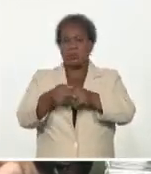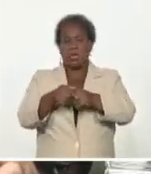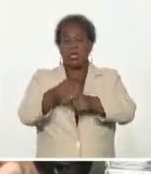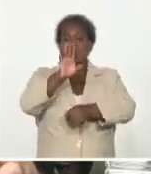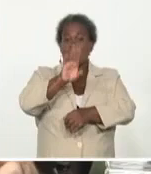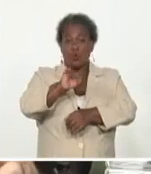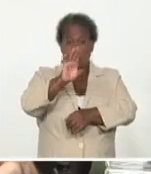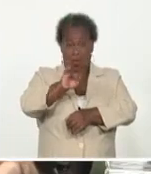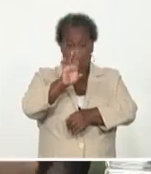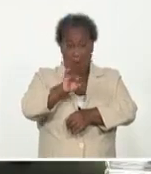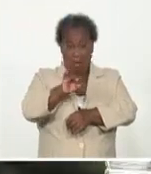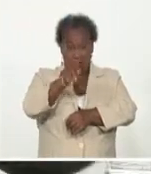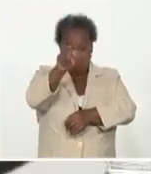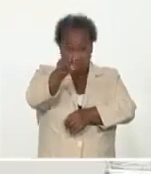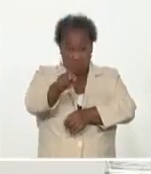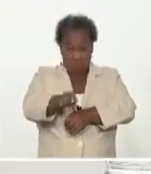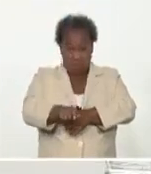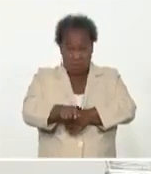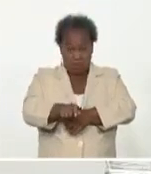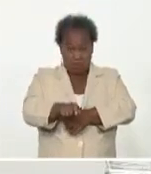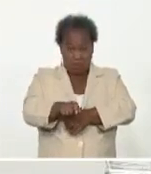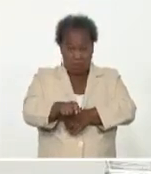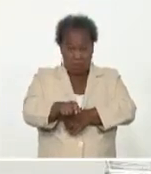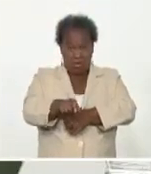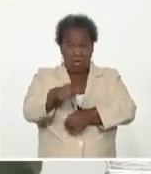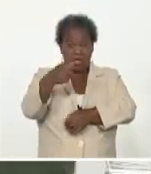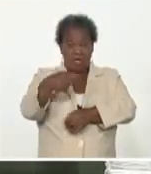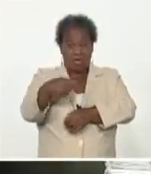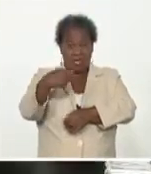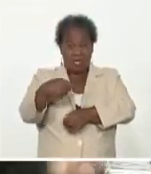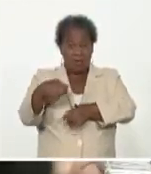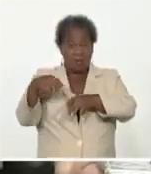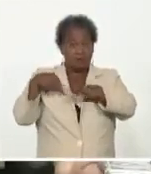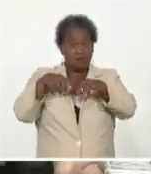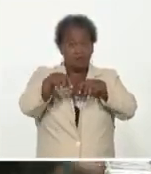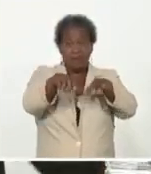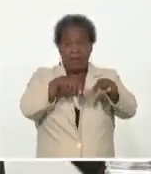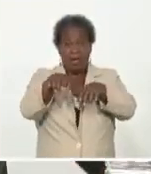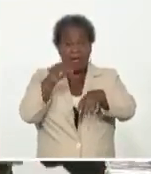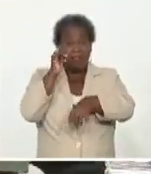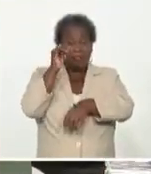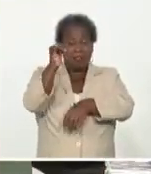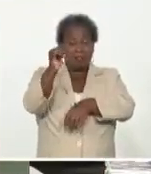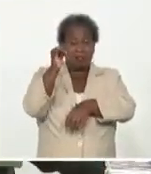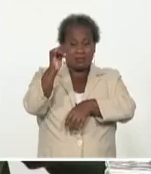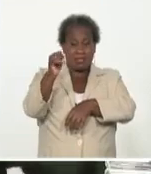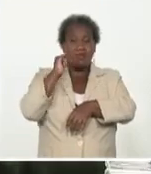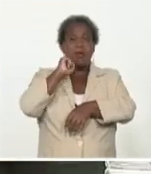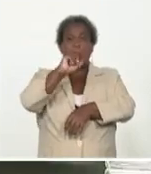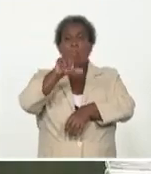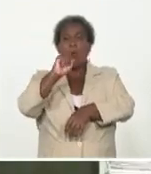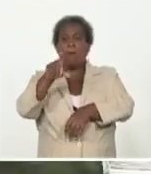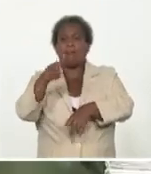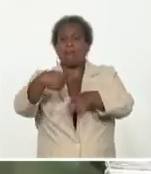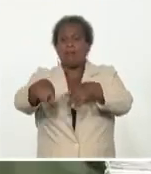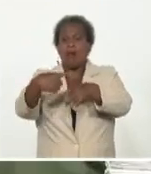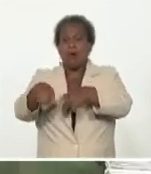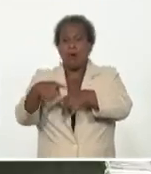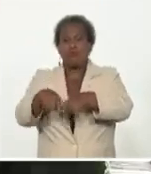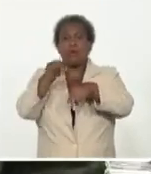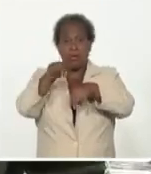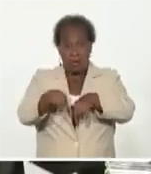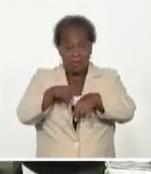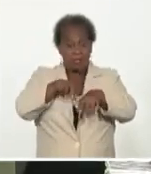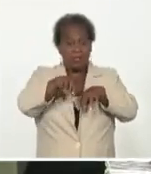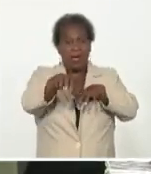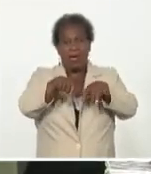para las personas que tienen que caminar grande distancia para adquirir el producto. Y en ese caminar